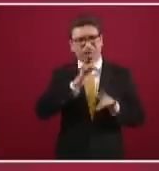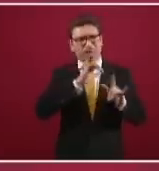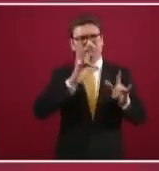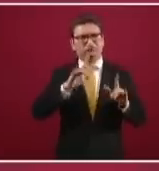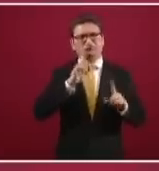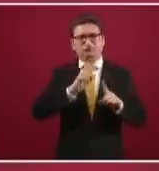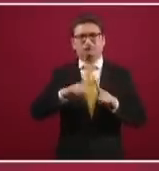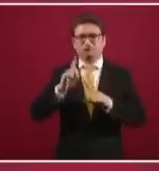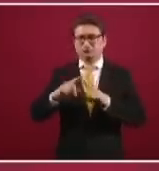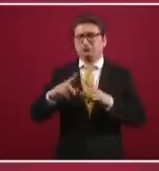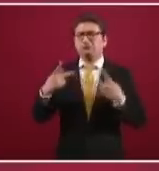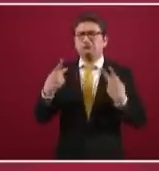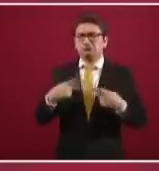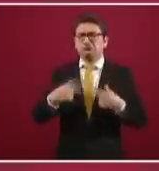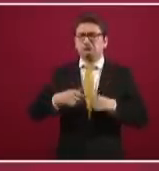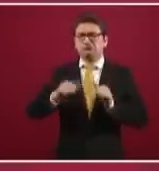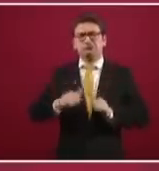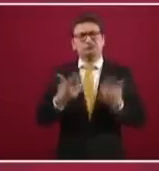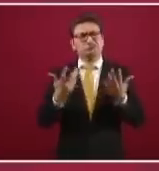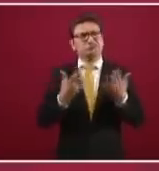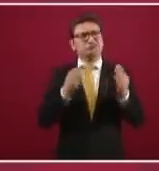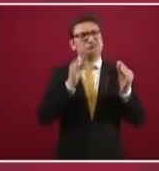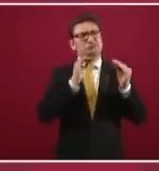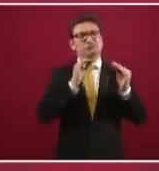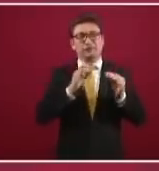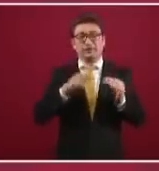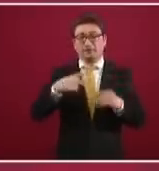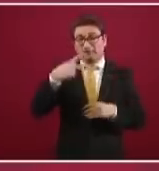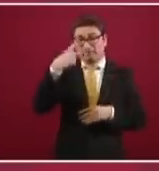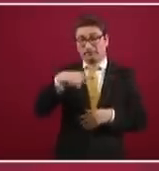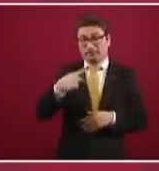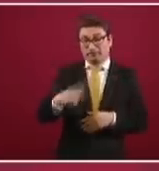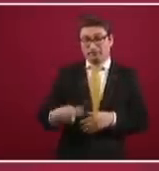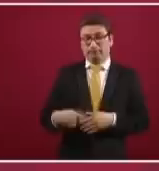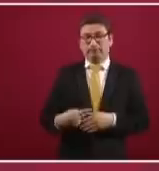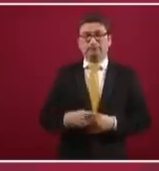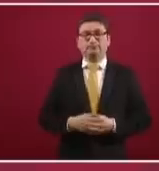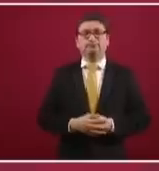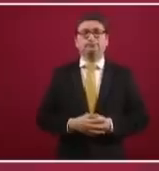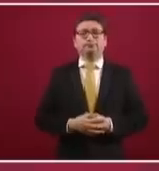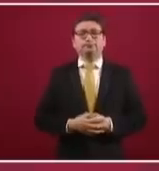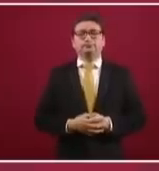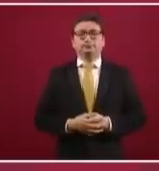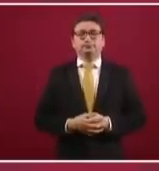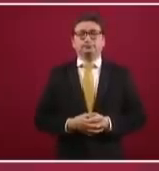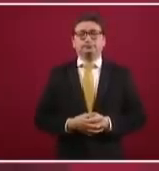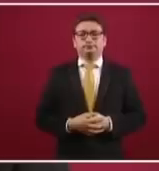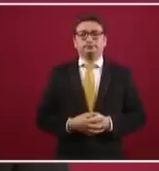de artistas de México que